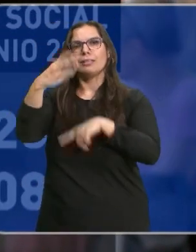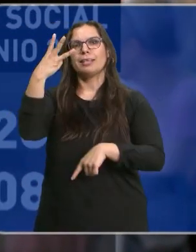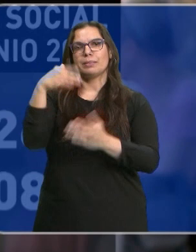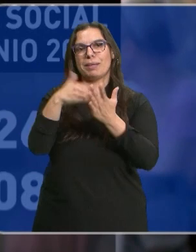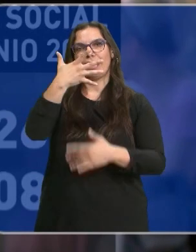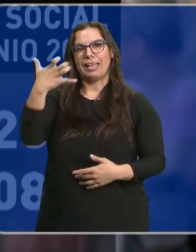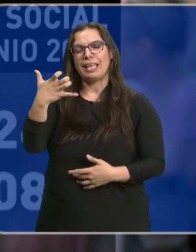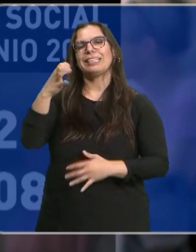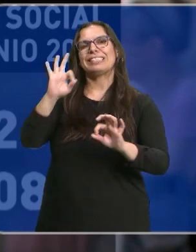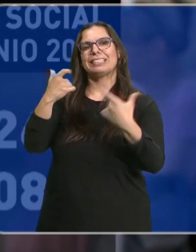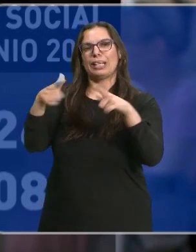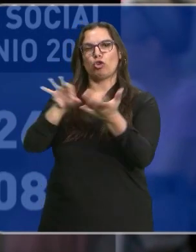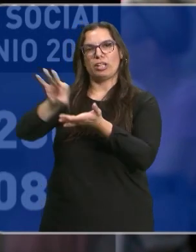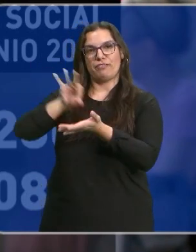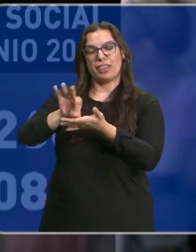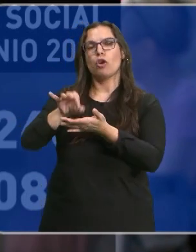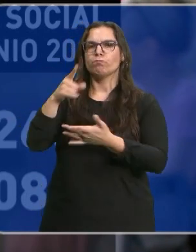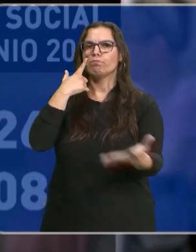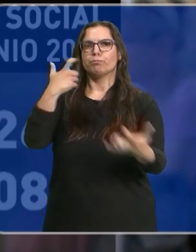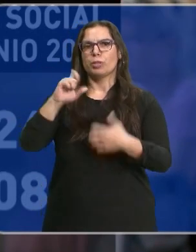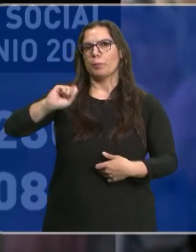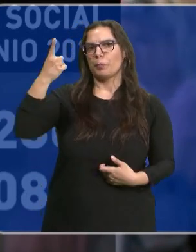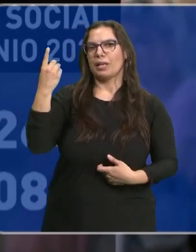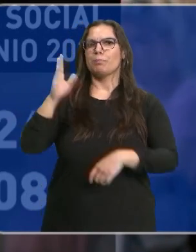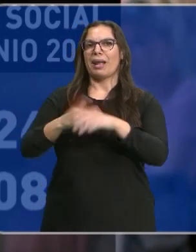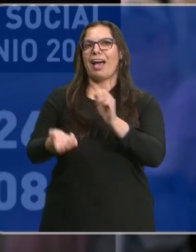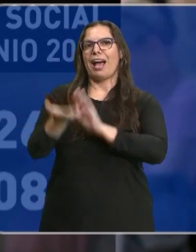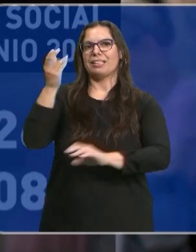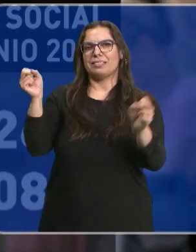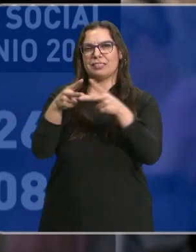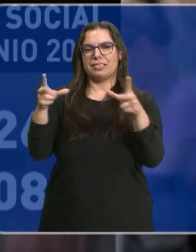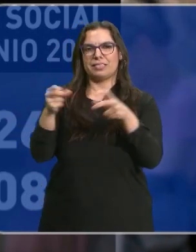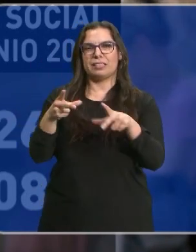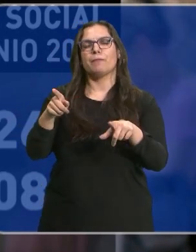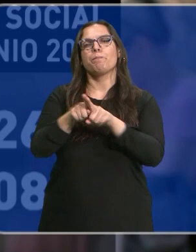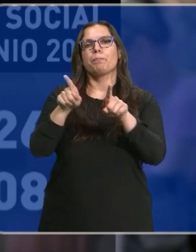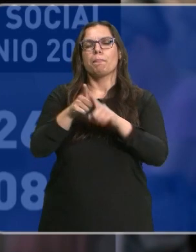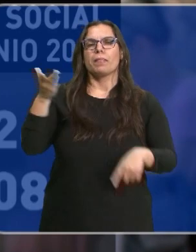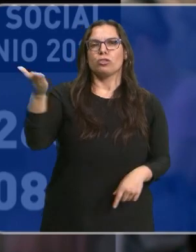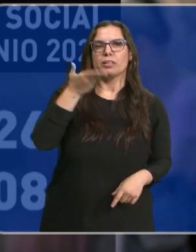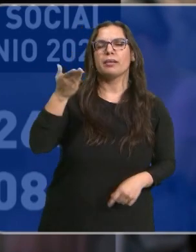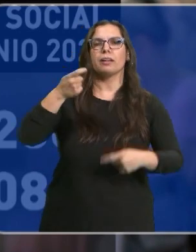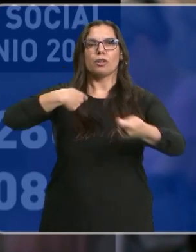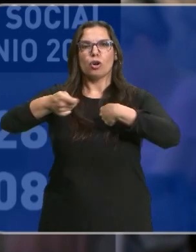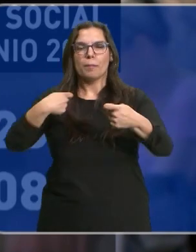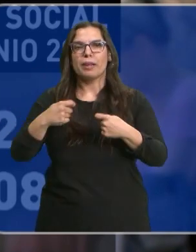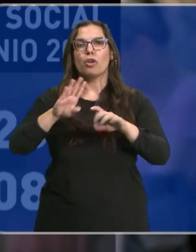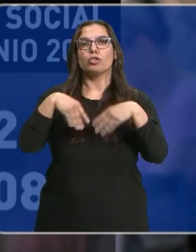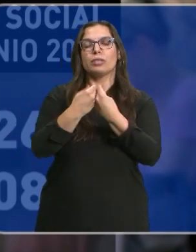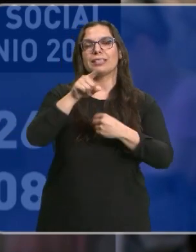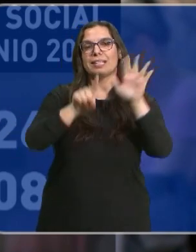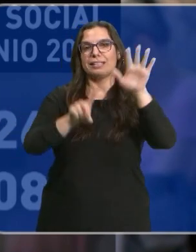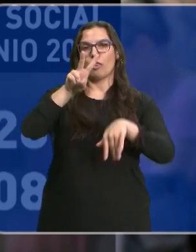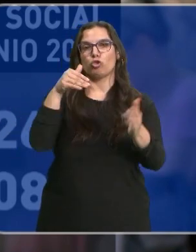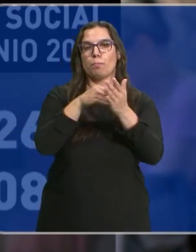fueron de este sector. Y esto se nota y mucho en las afiliaciones a la seguridad social. Hostelería y comercio sumaron 62